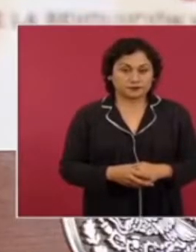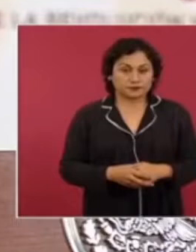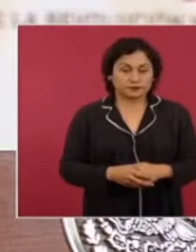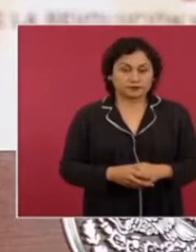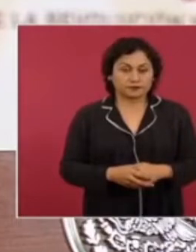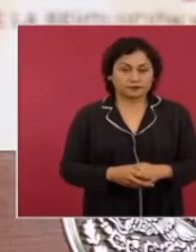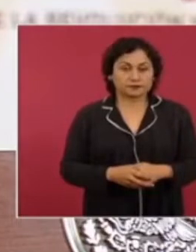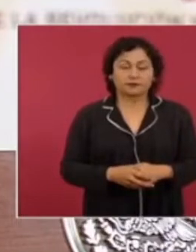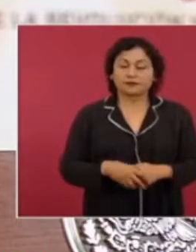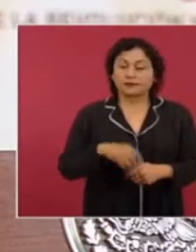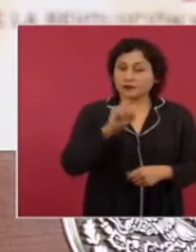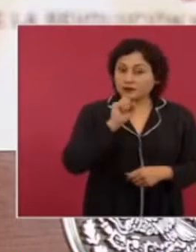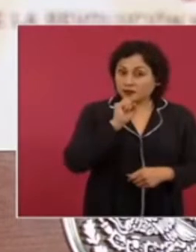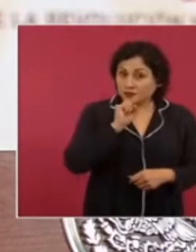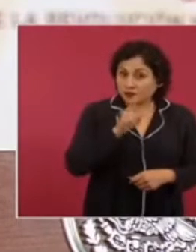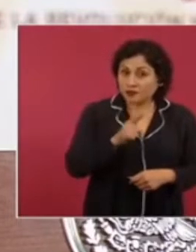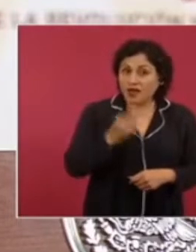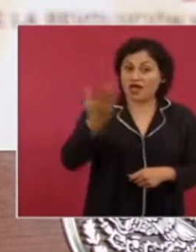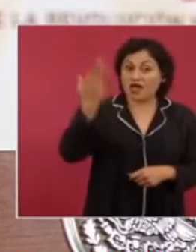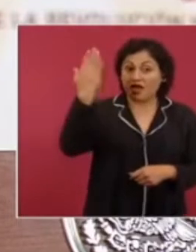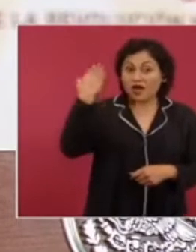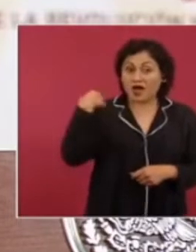imperaba la impunidad.